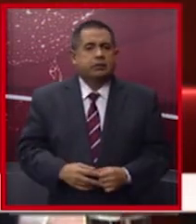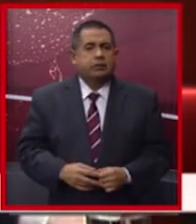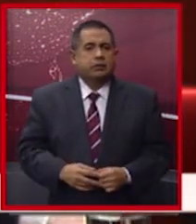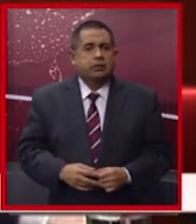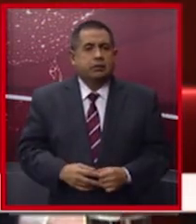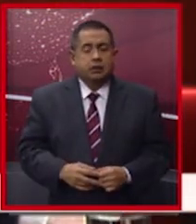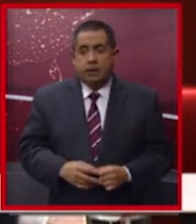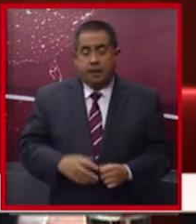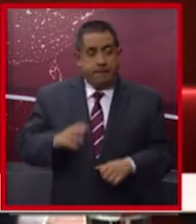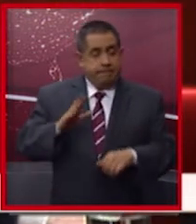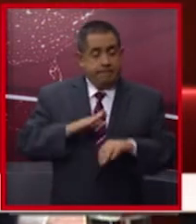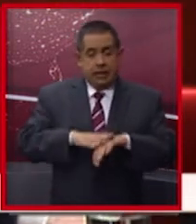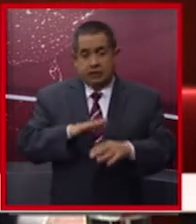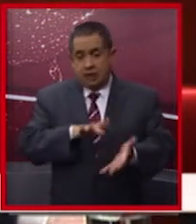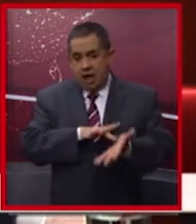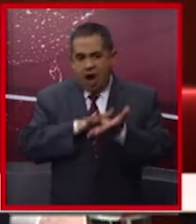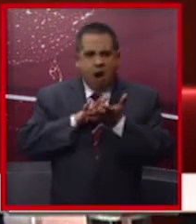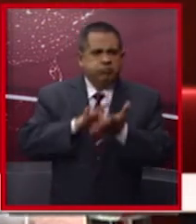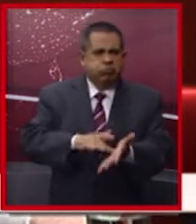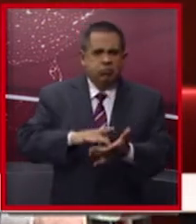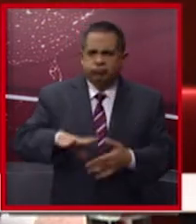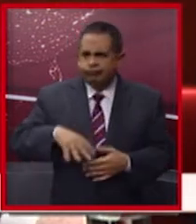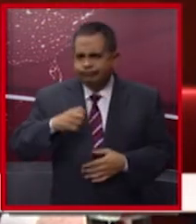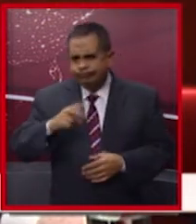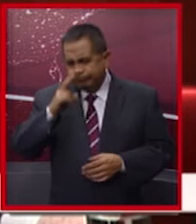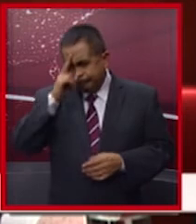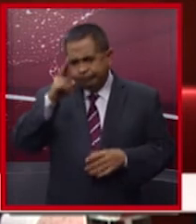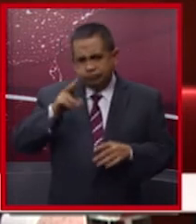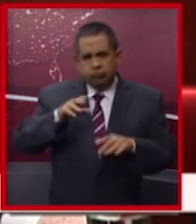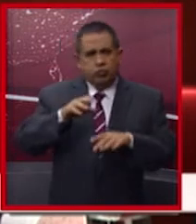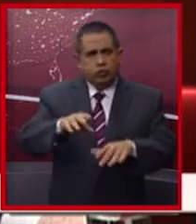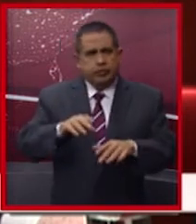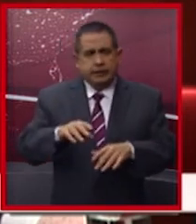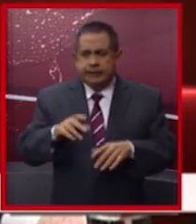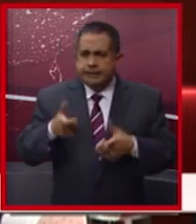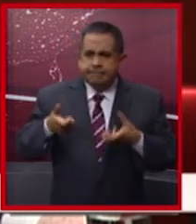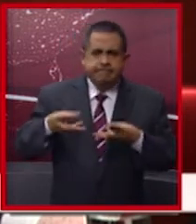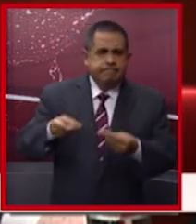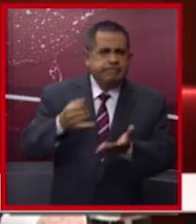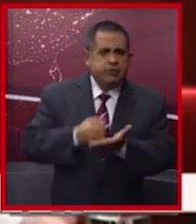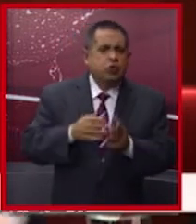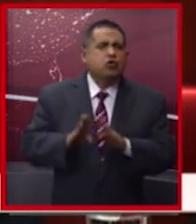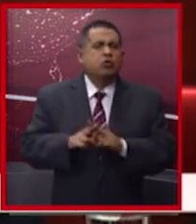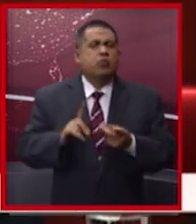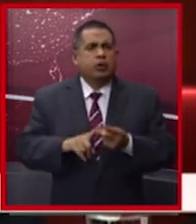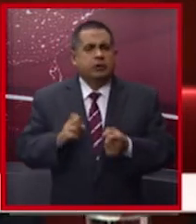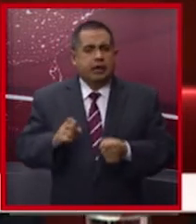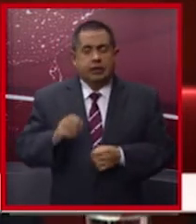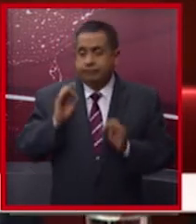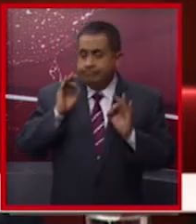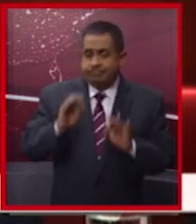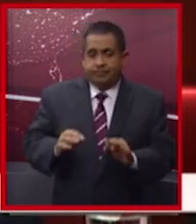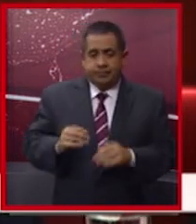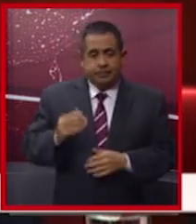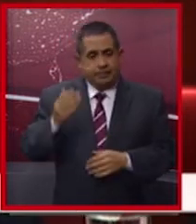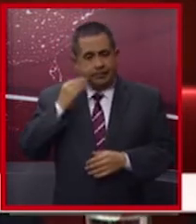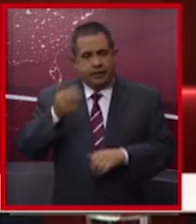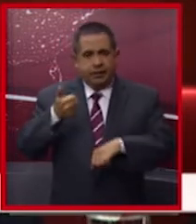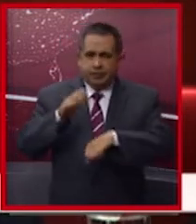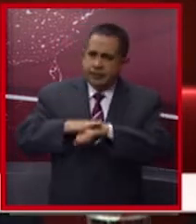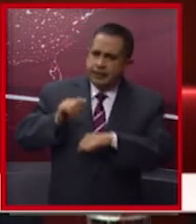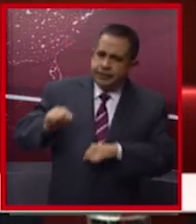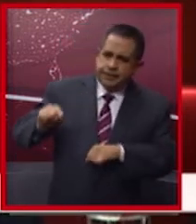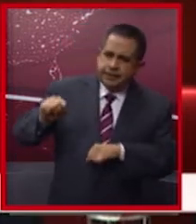grueso del apoyo o el grueso del esfuerzo en materia de consolidación fiscal se ha venido haciendo a costa de los ramos